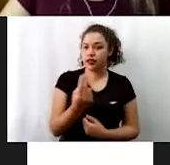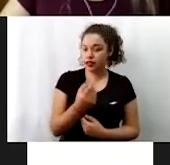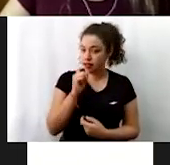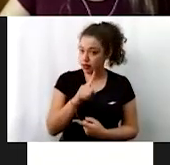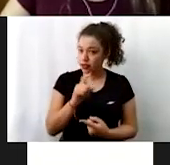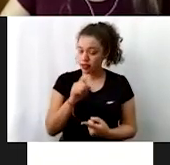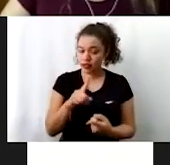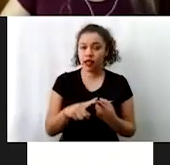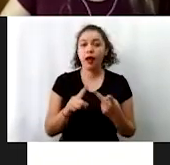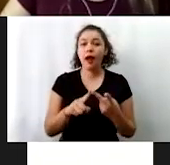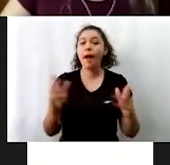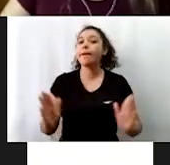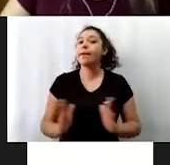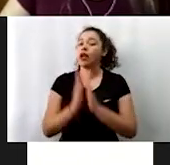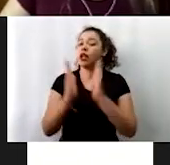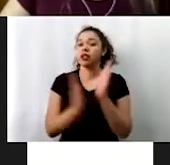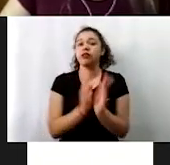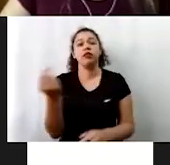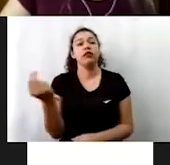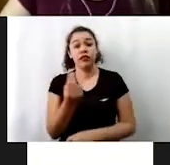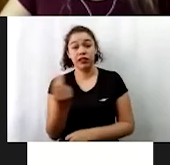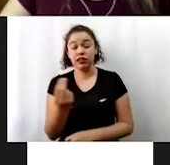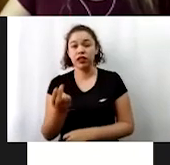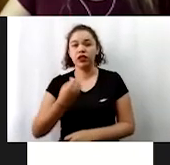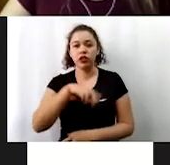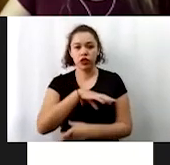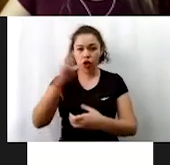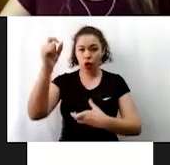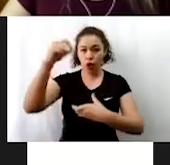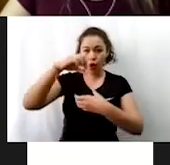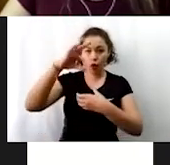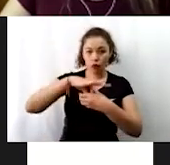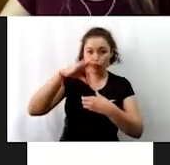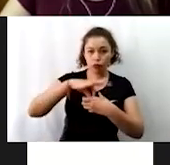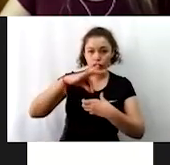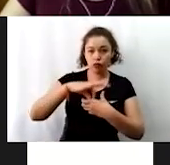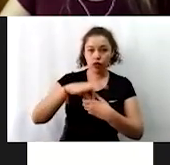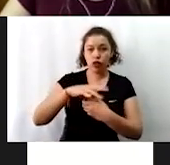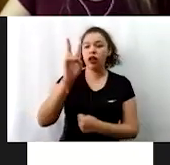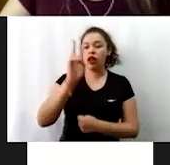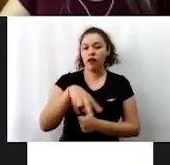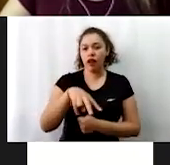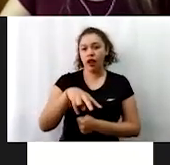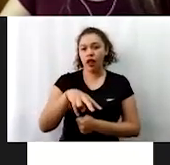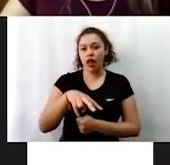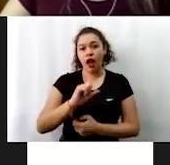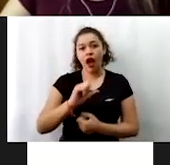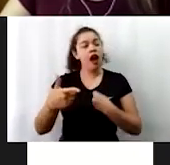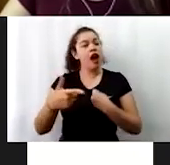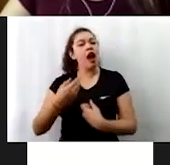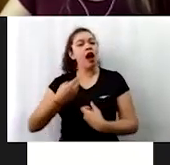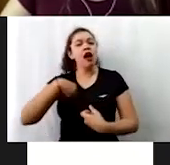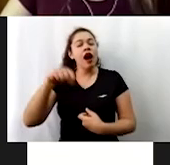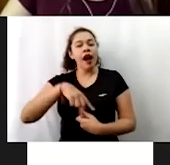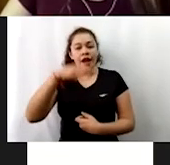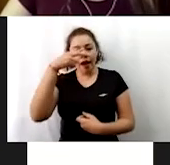nuestro sufragio y nuestros votos sean verdaderamente un reflejo de lo que necesitamos actualmente como sociedad, que es